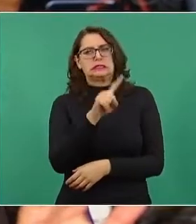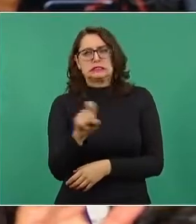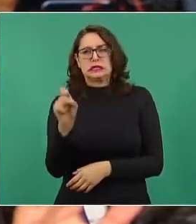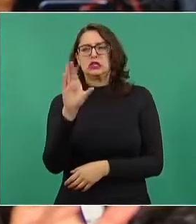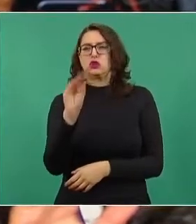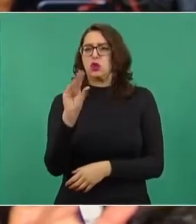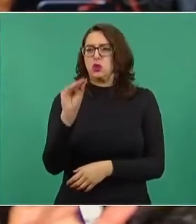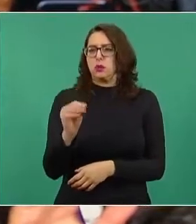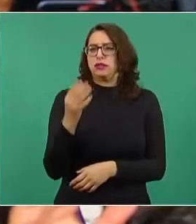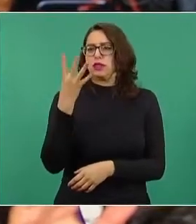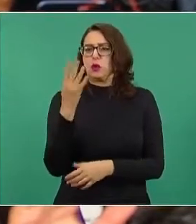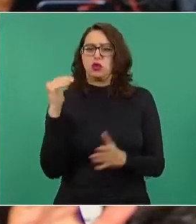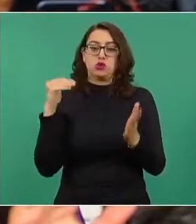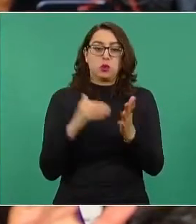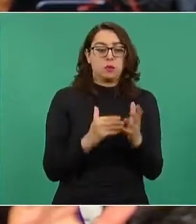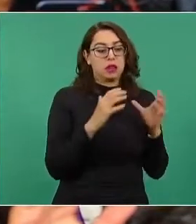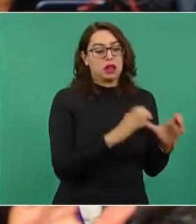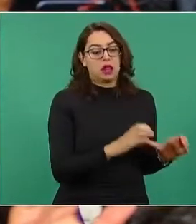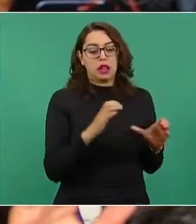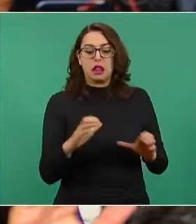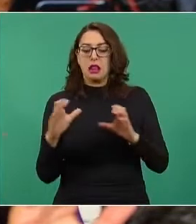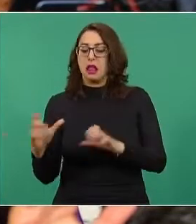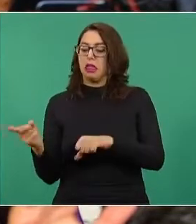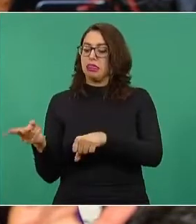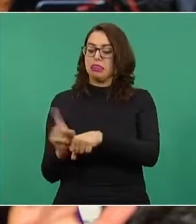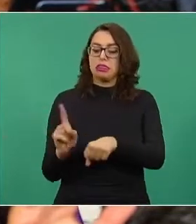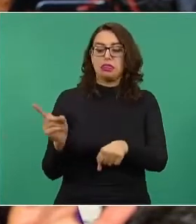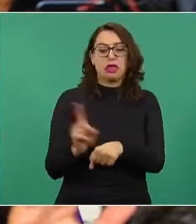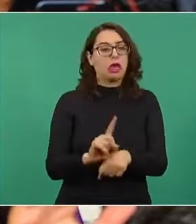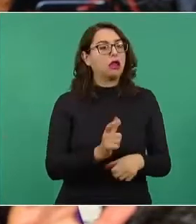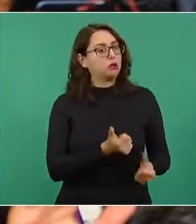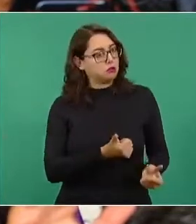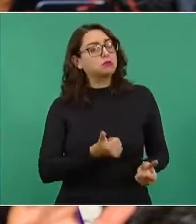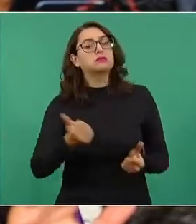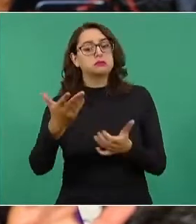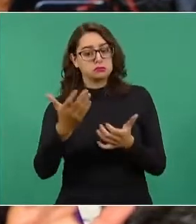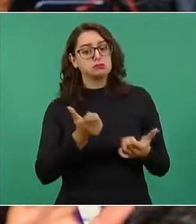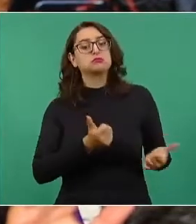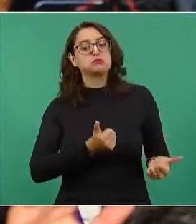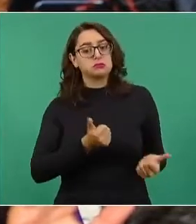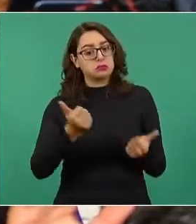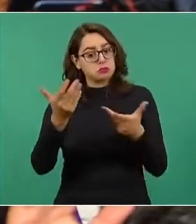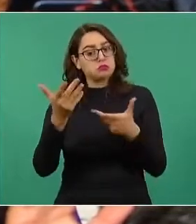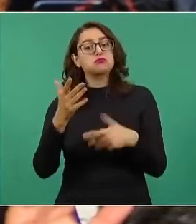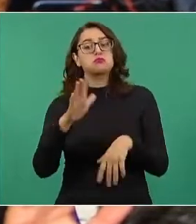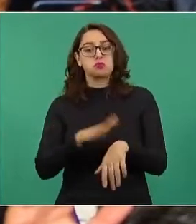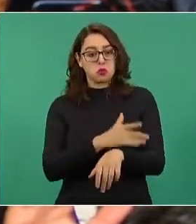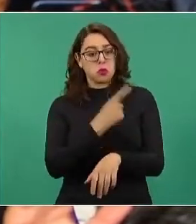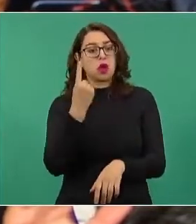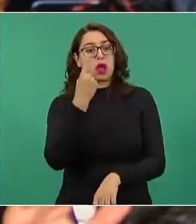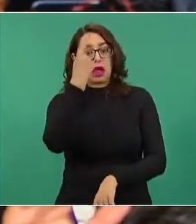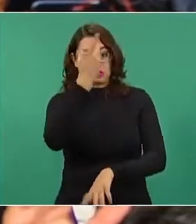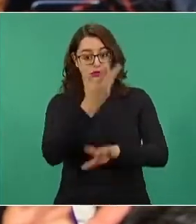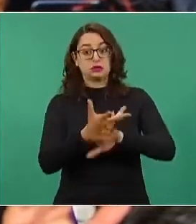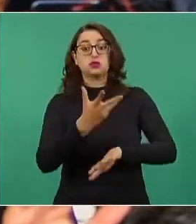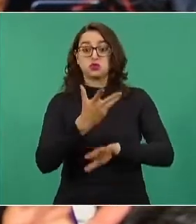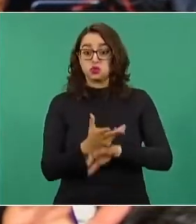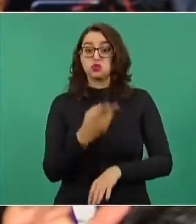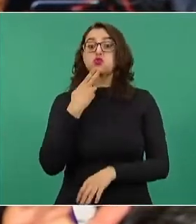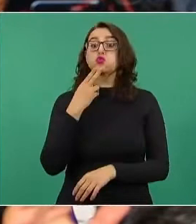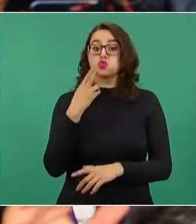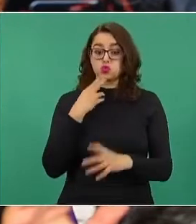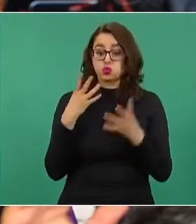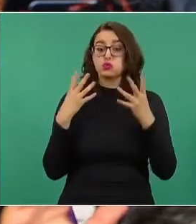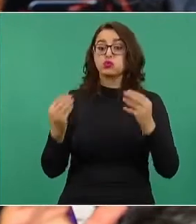194,000 barriles diarios, porque es muy demandado por las refinerías de Estados Unidos que